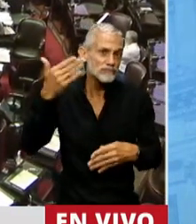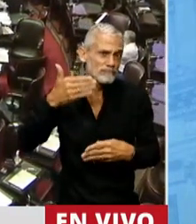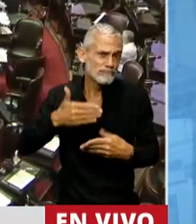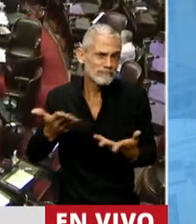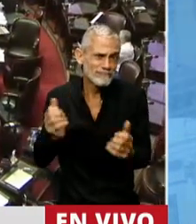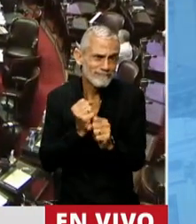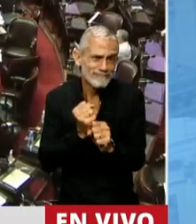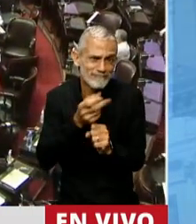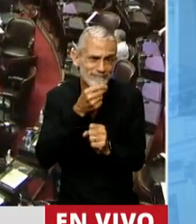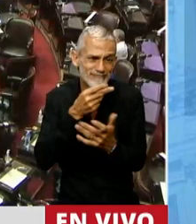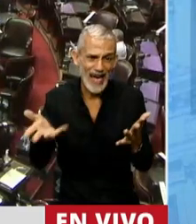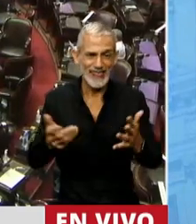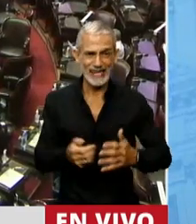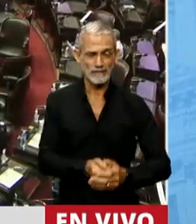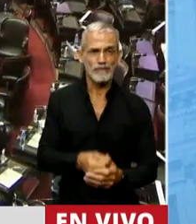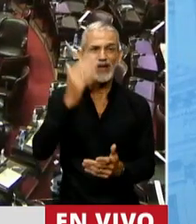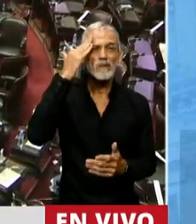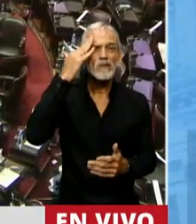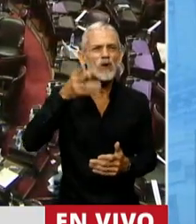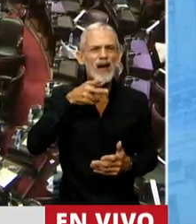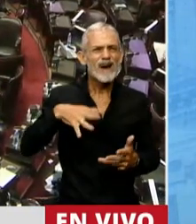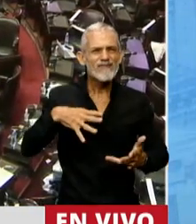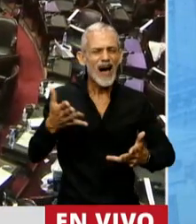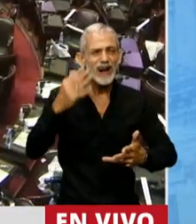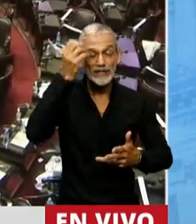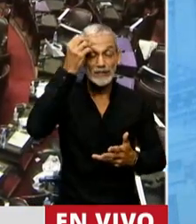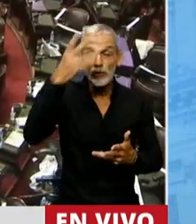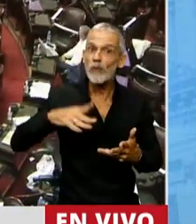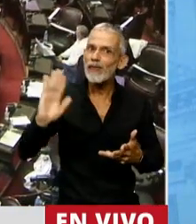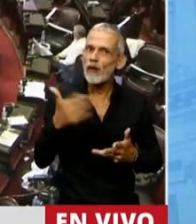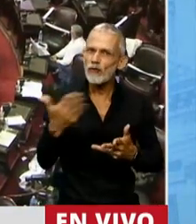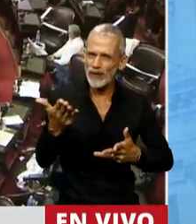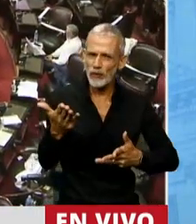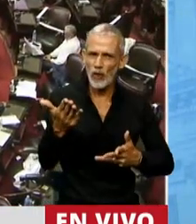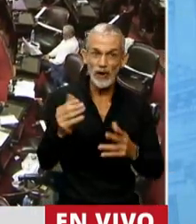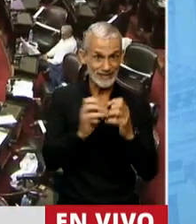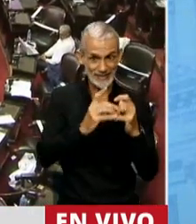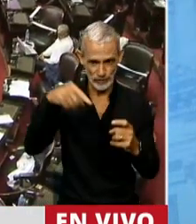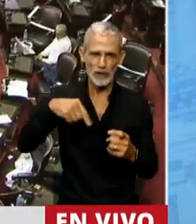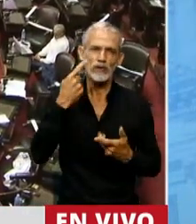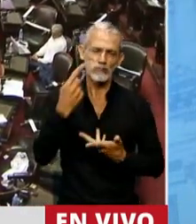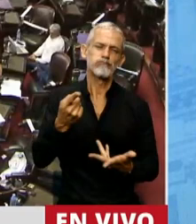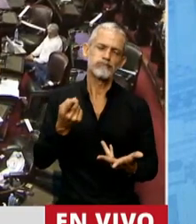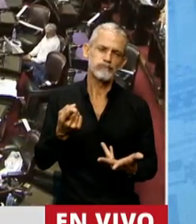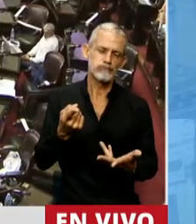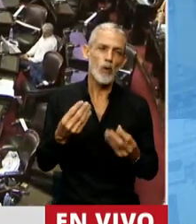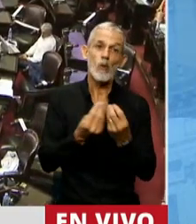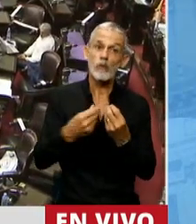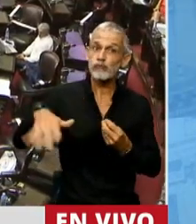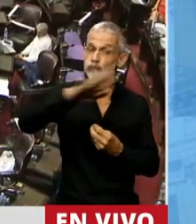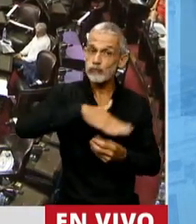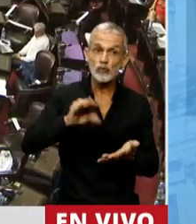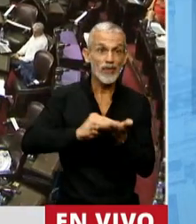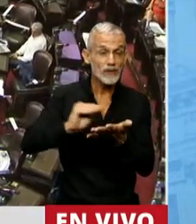cerrado. Esa desmemoria es la que le permitió y les permite, y lo vimos en la sesión de hoy, a muchos de los